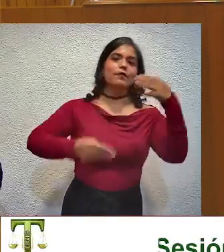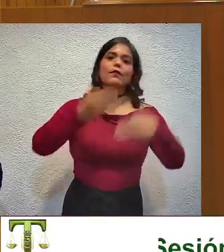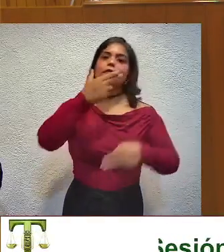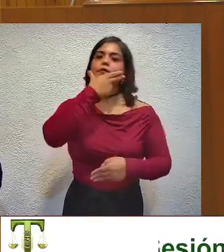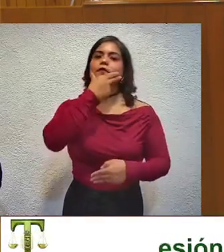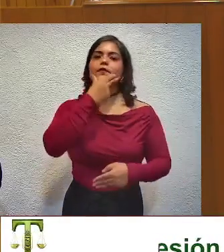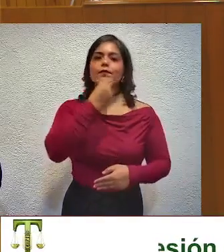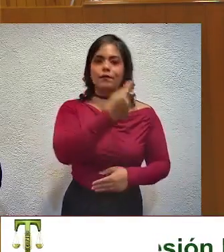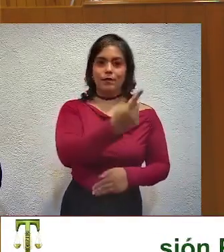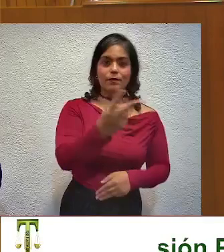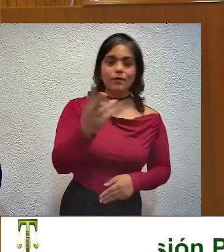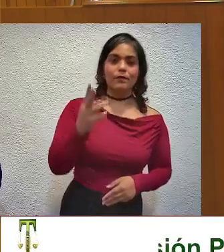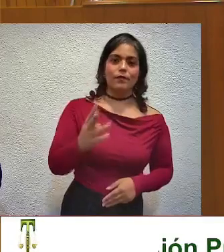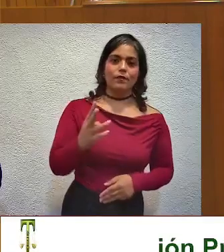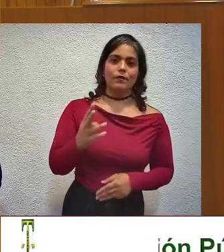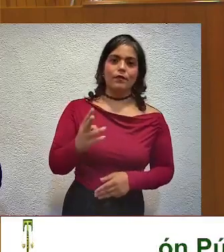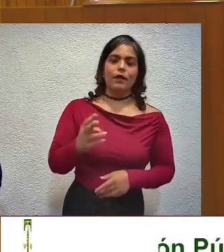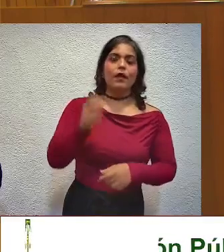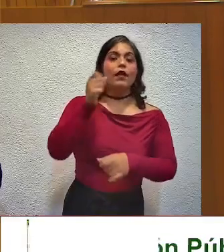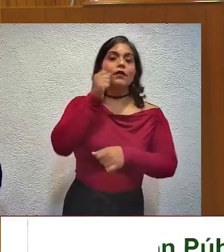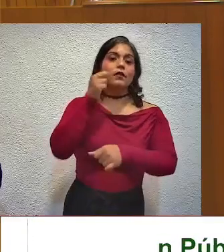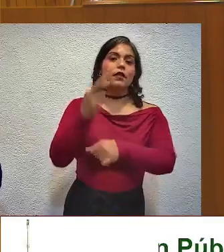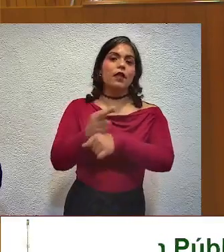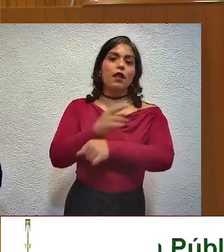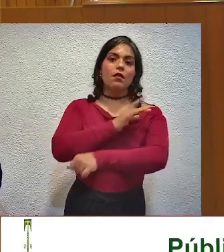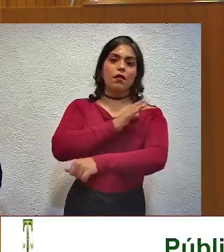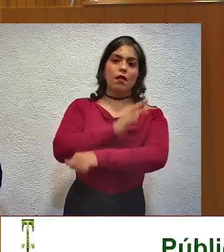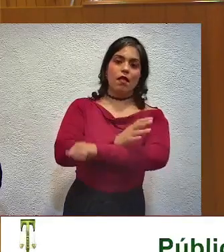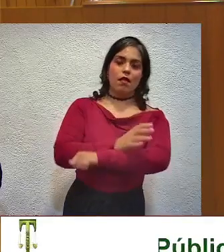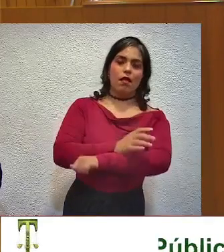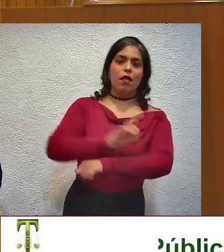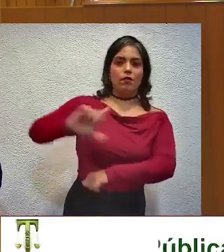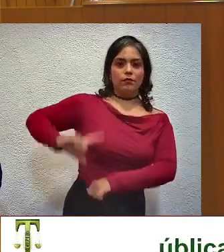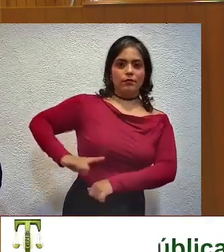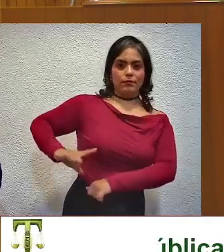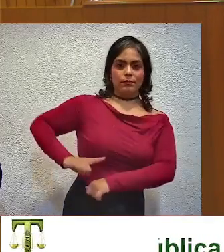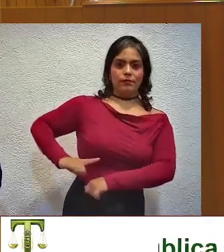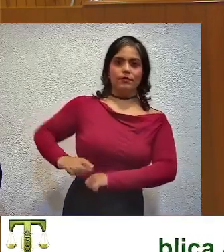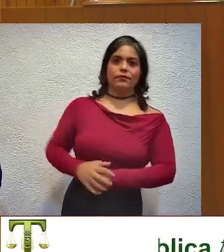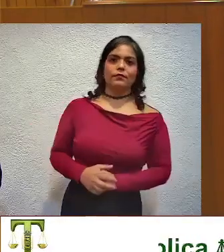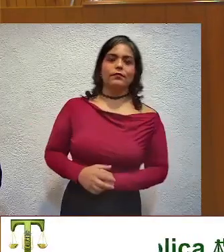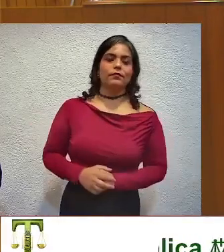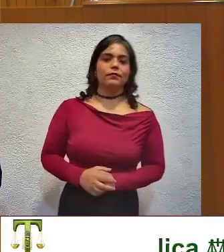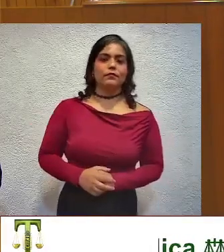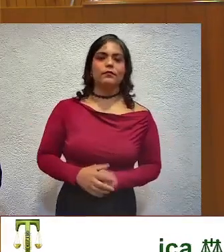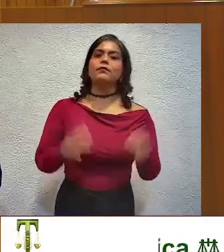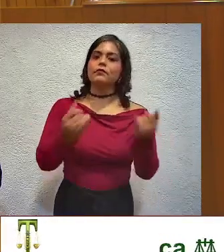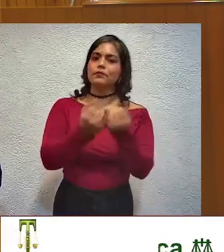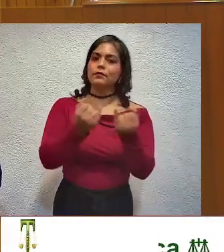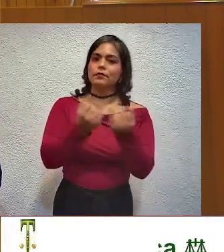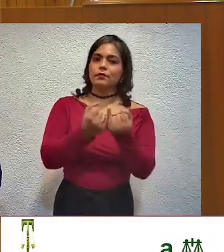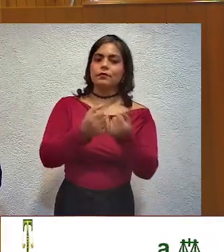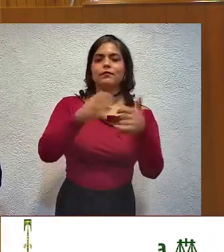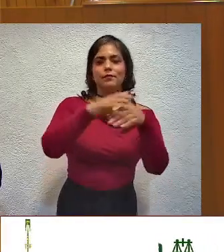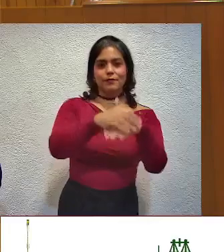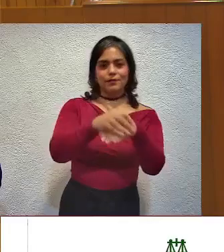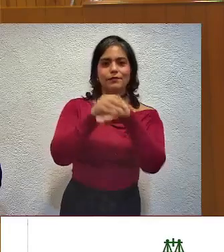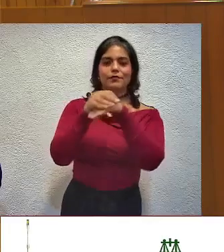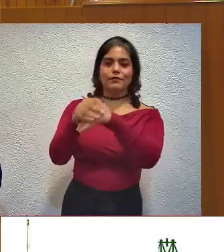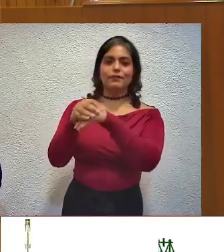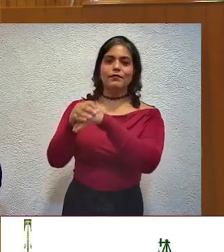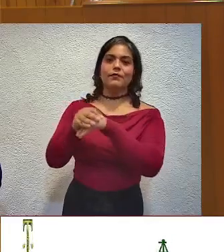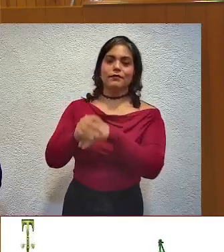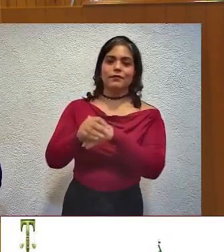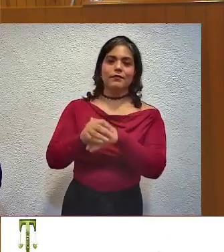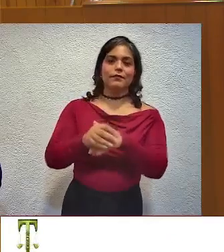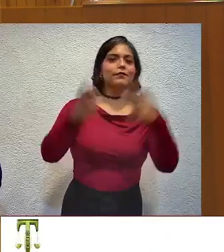integrantes del Pleno y al secretario general de Gobierno. Y, por supuesto, también saludo cordialmente